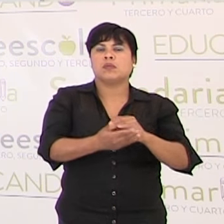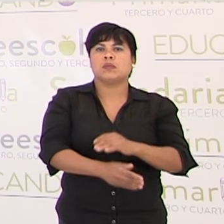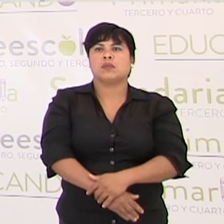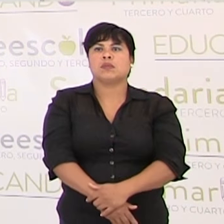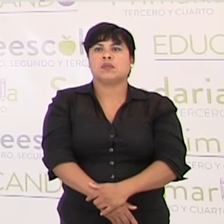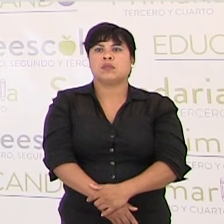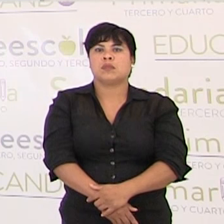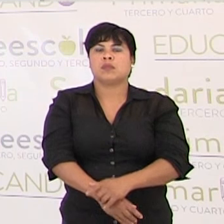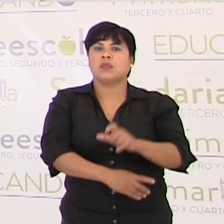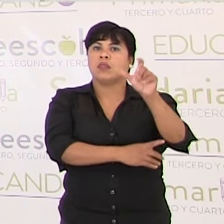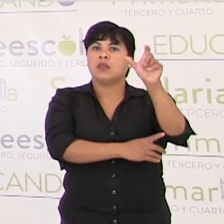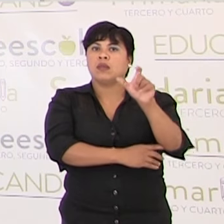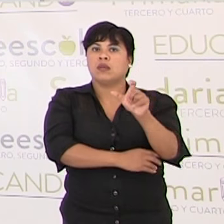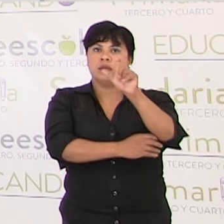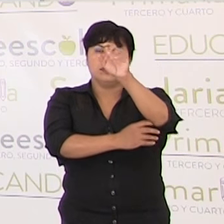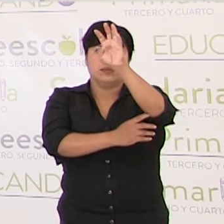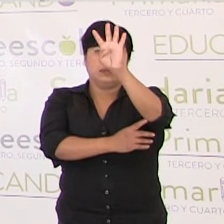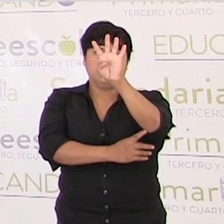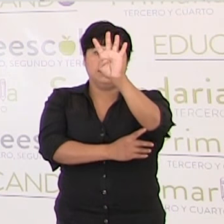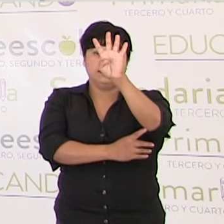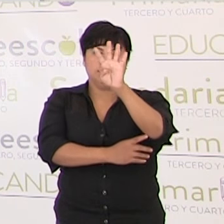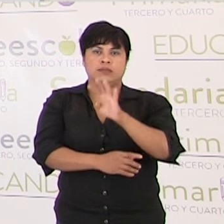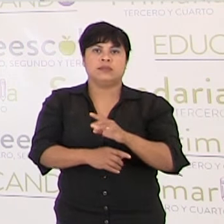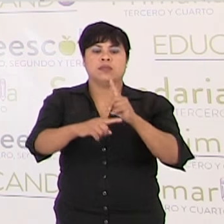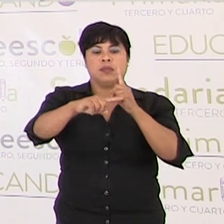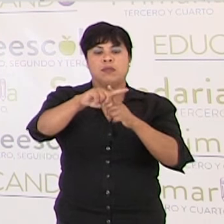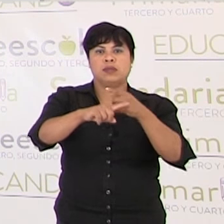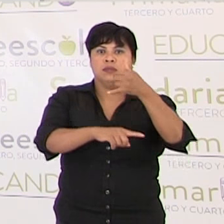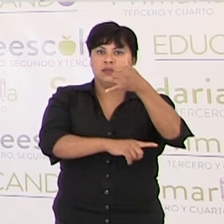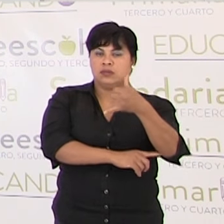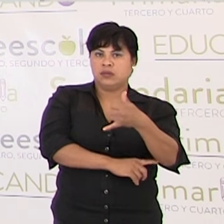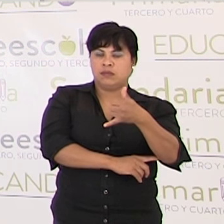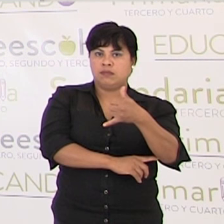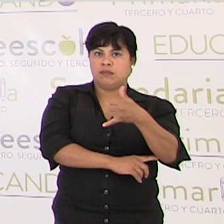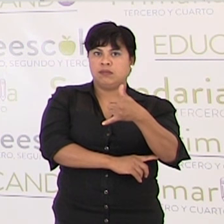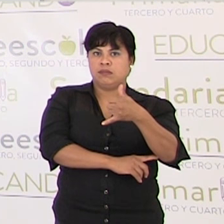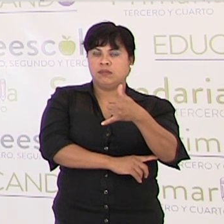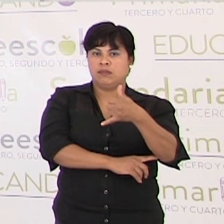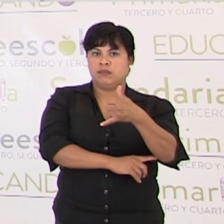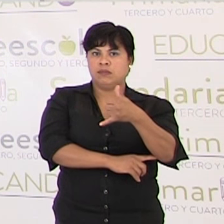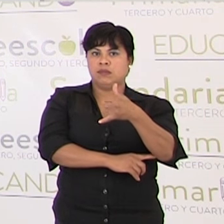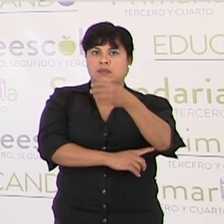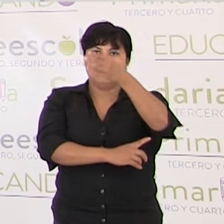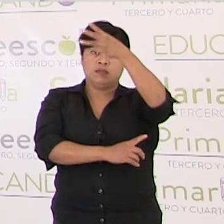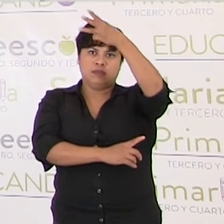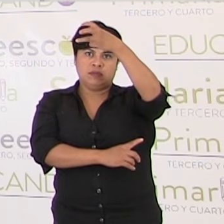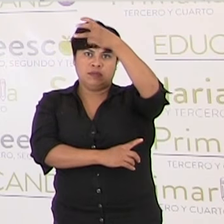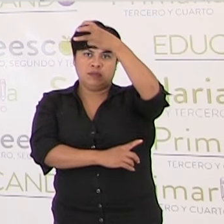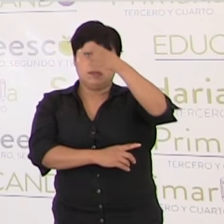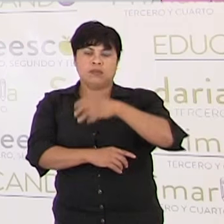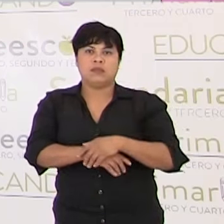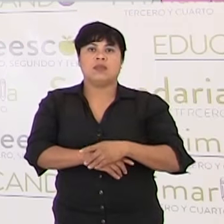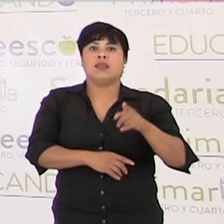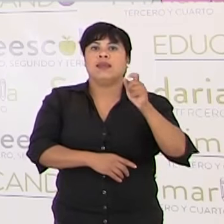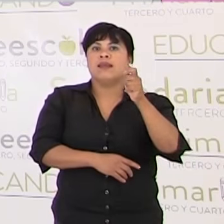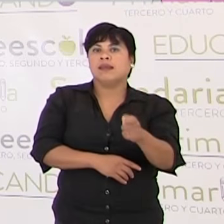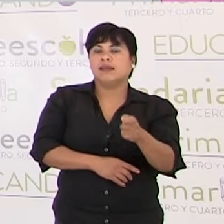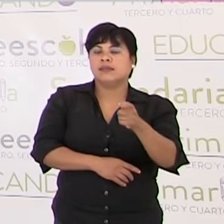x cuadrada más y cúbica,